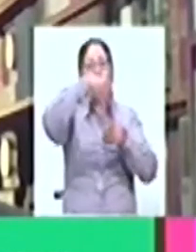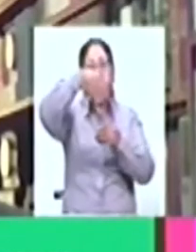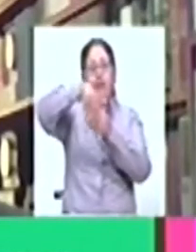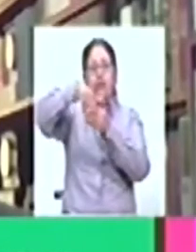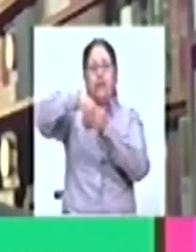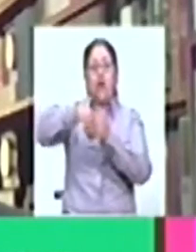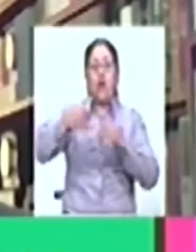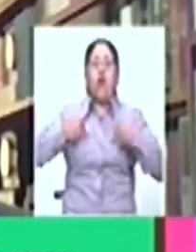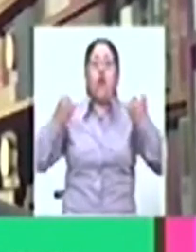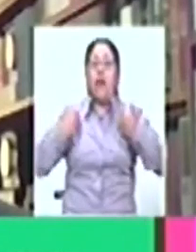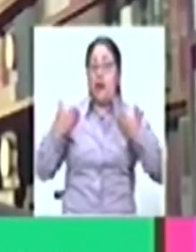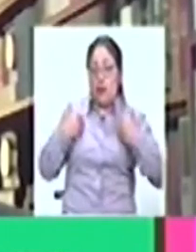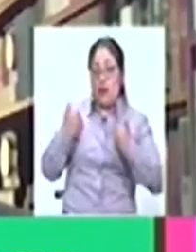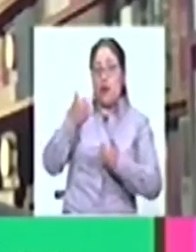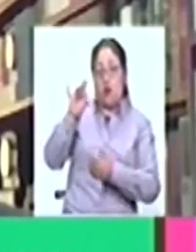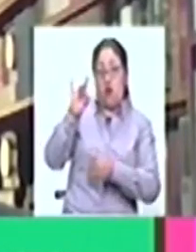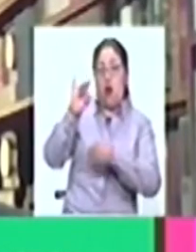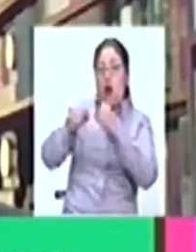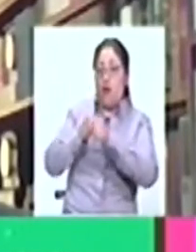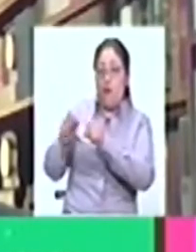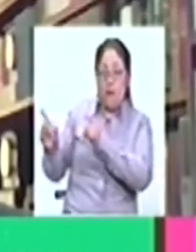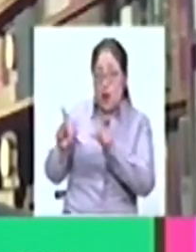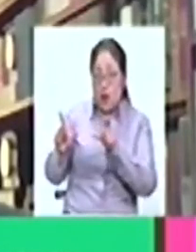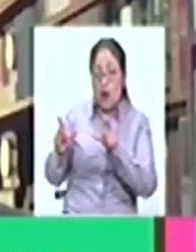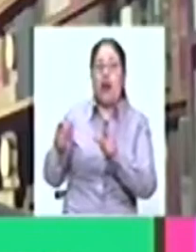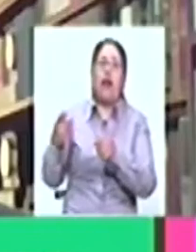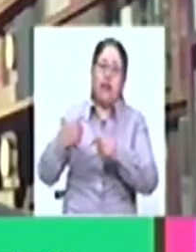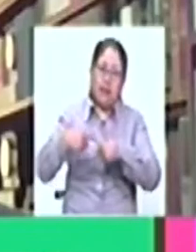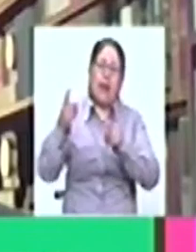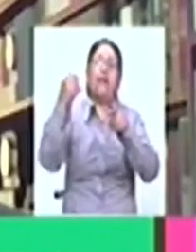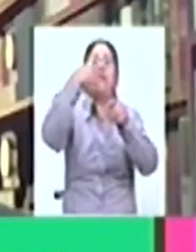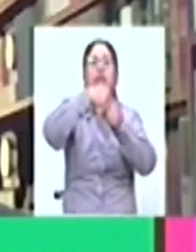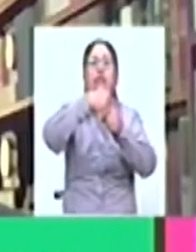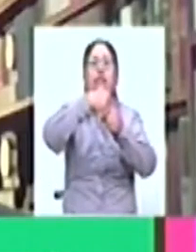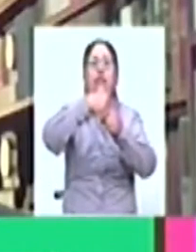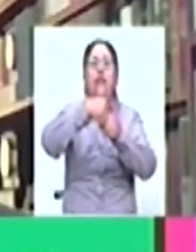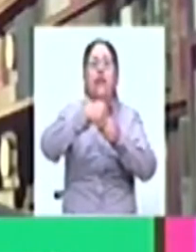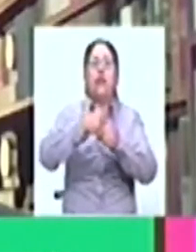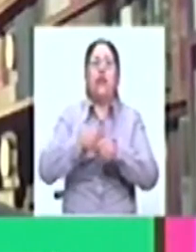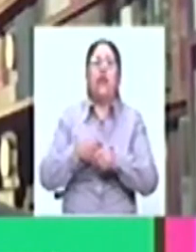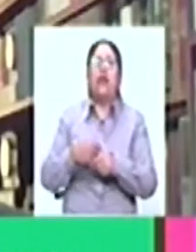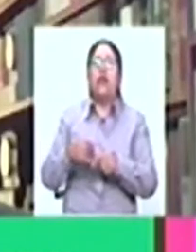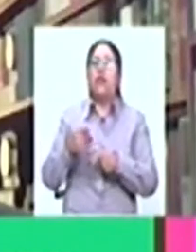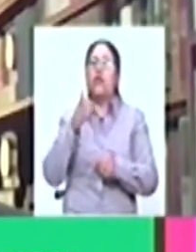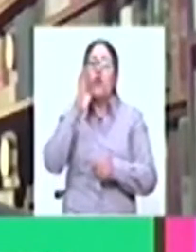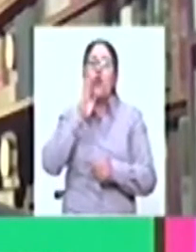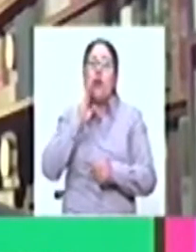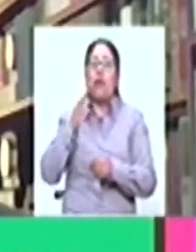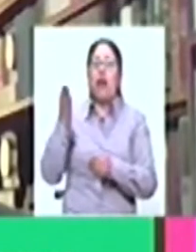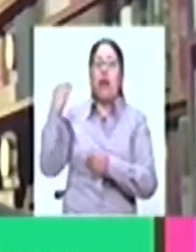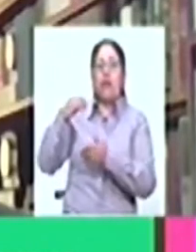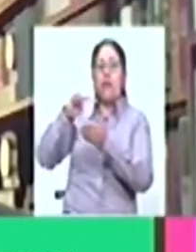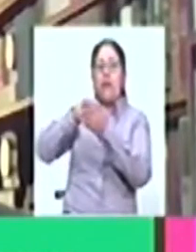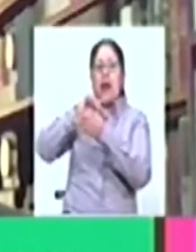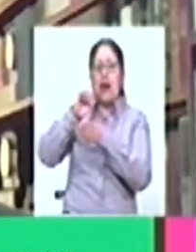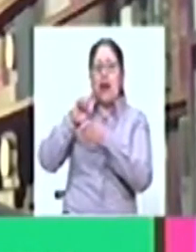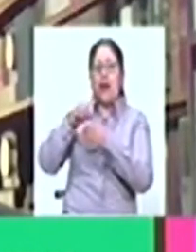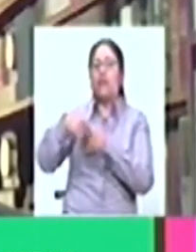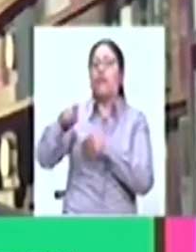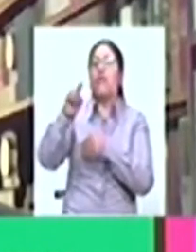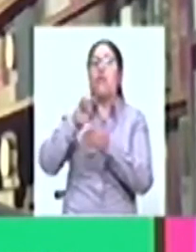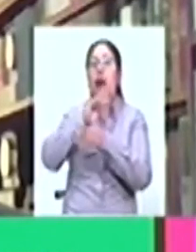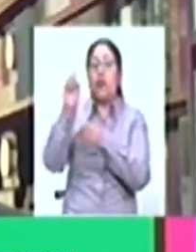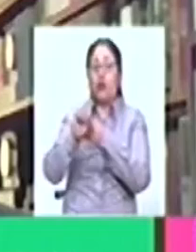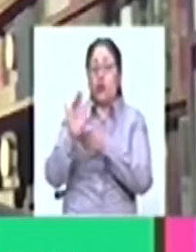cumplan 18 años hasta el 17 de marzo que es el día de la elección